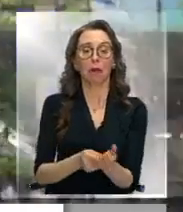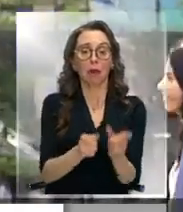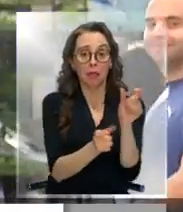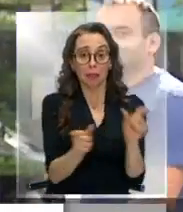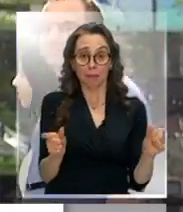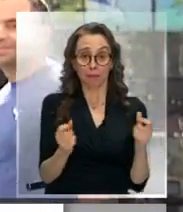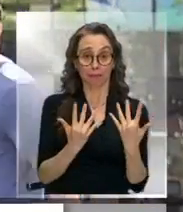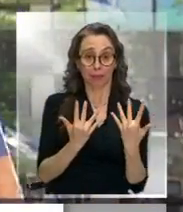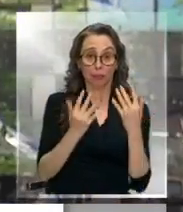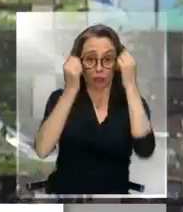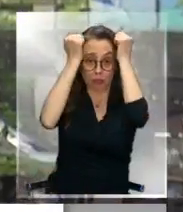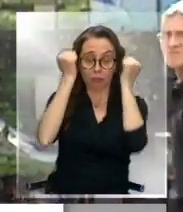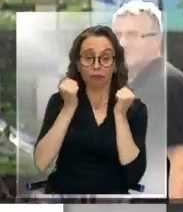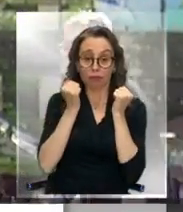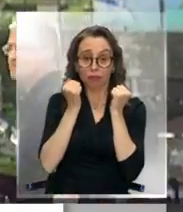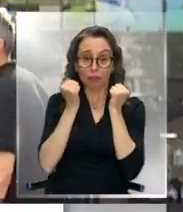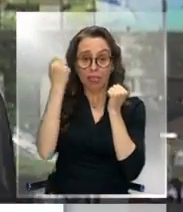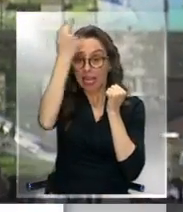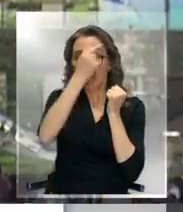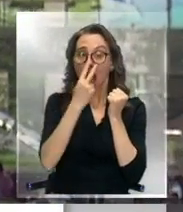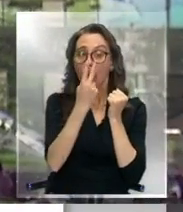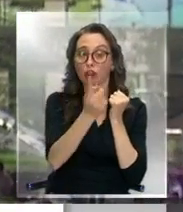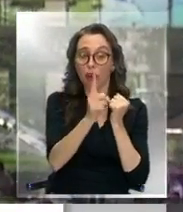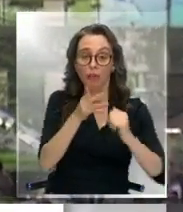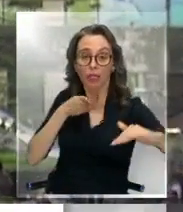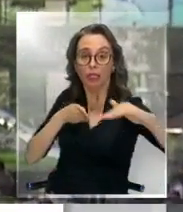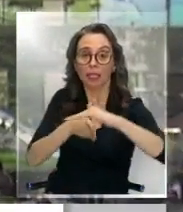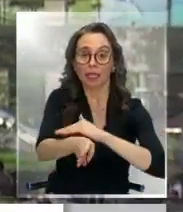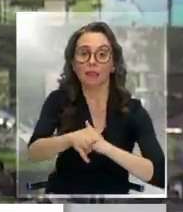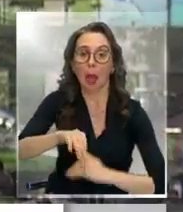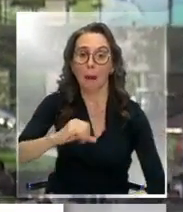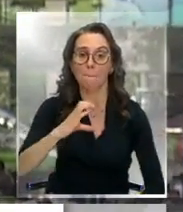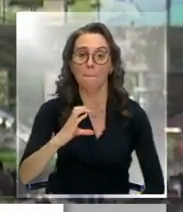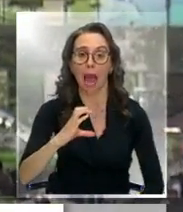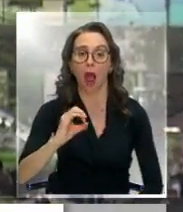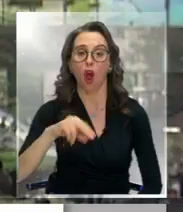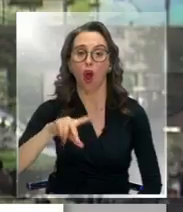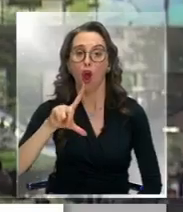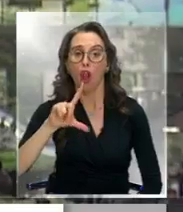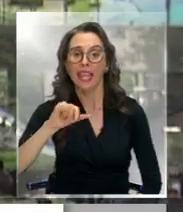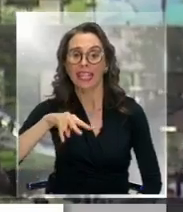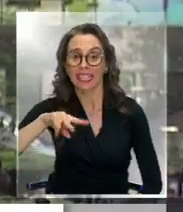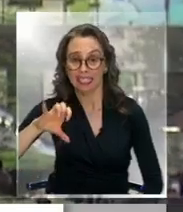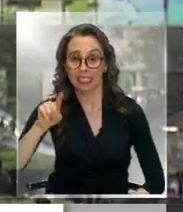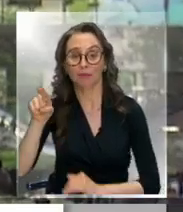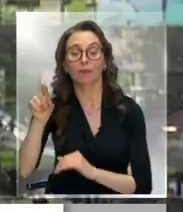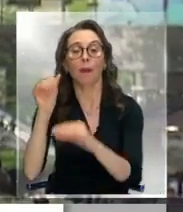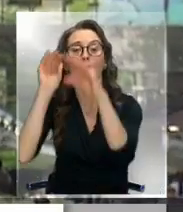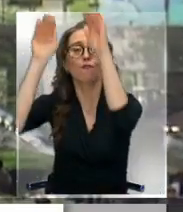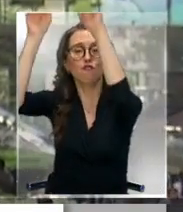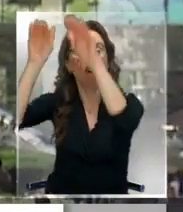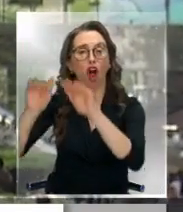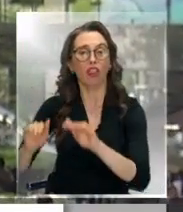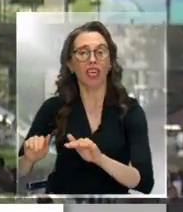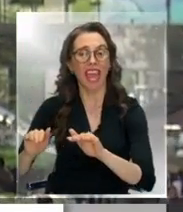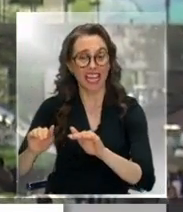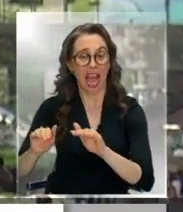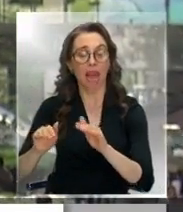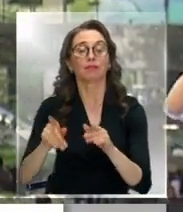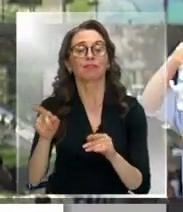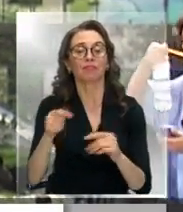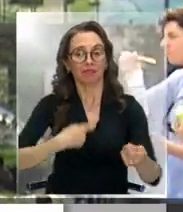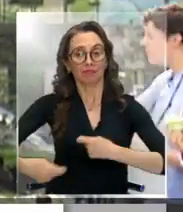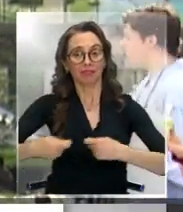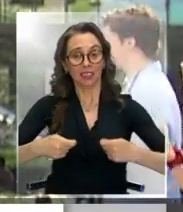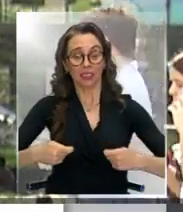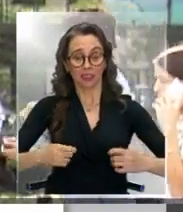Online. Los cuales a rostro cubierto se dirigen directamente a la bodega de la tienda, desde donde